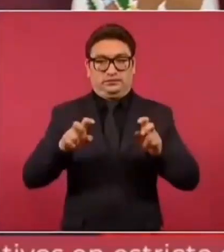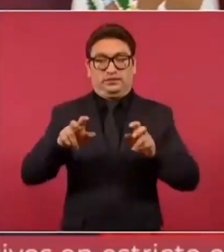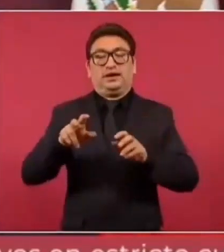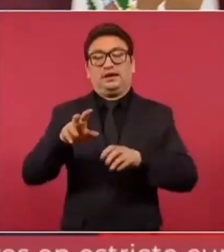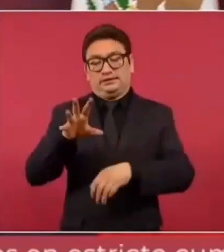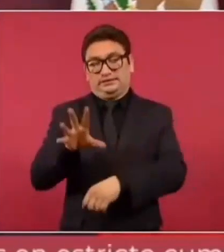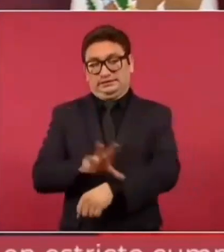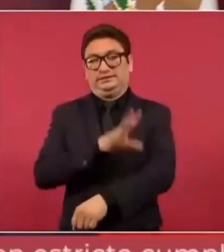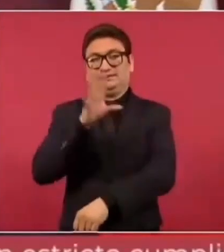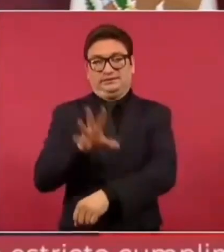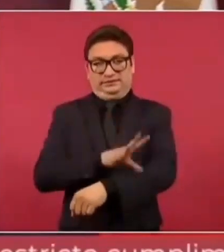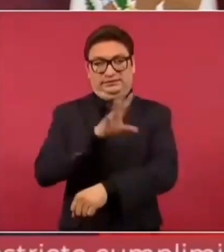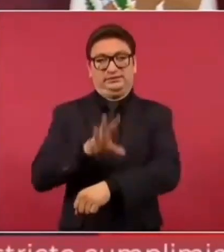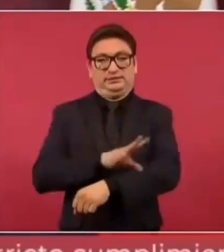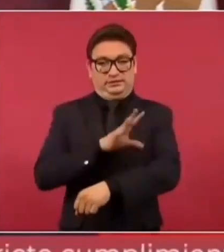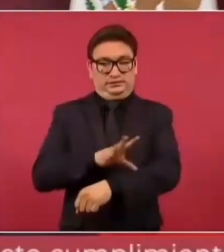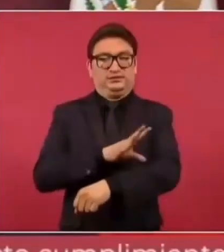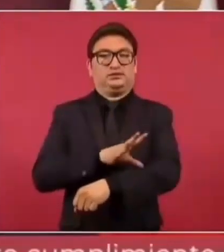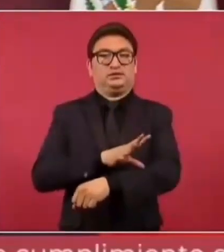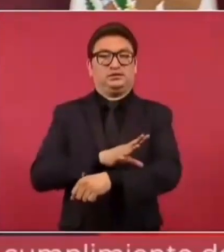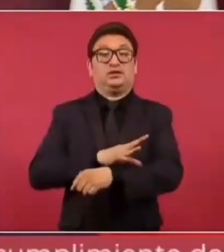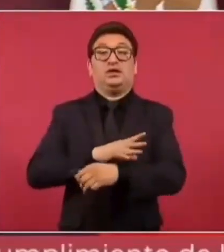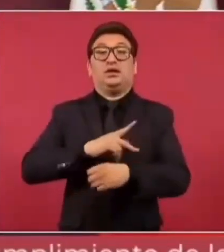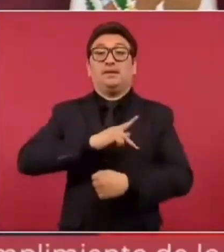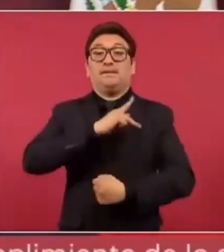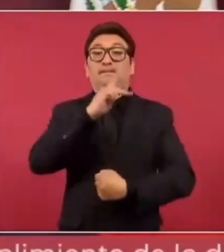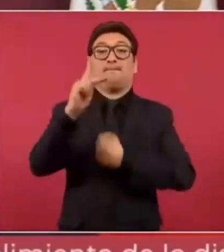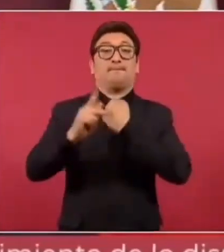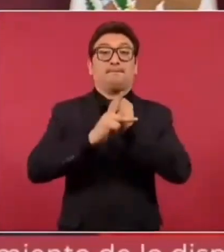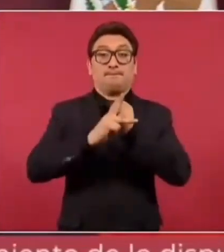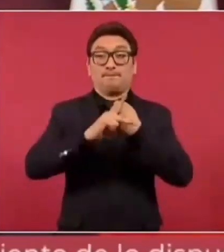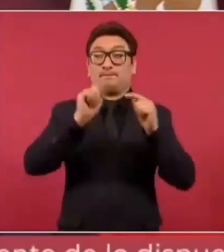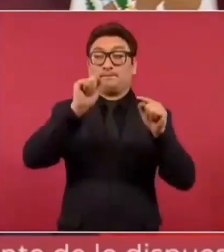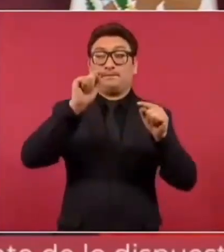energético, que en varios países